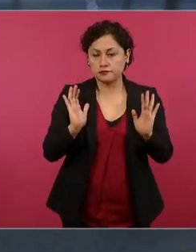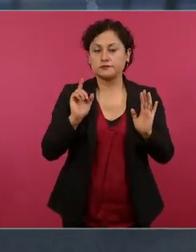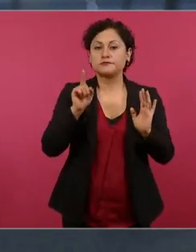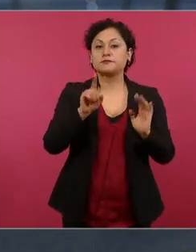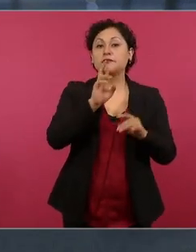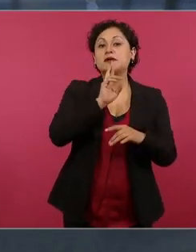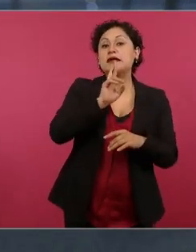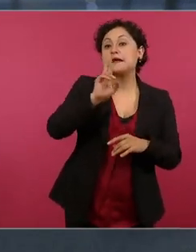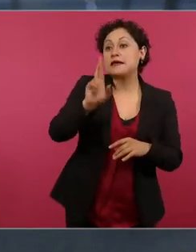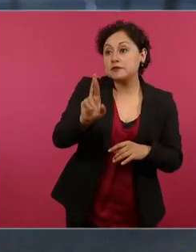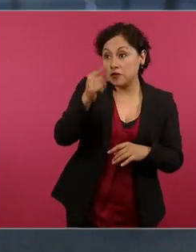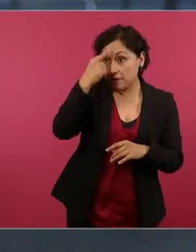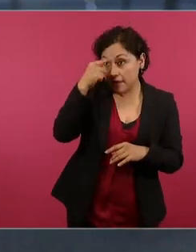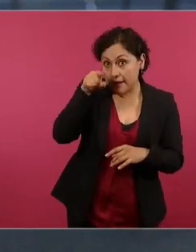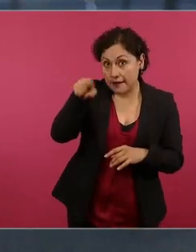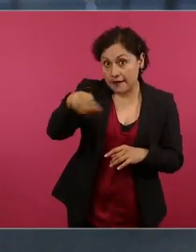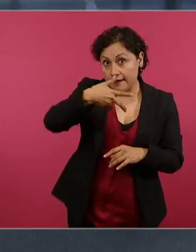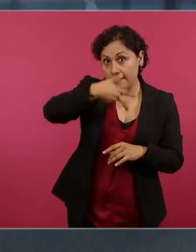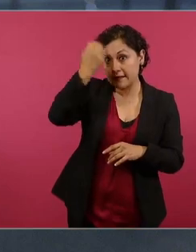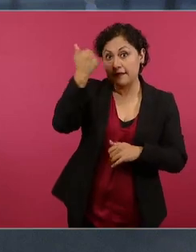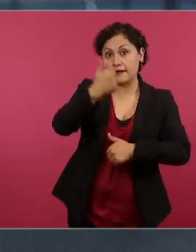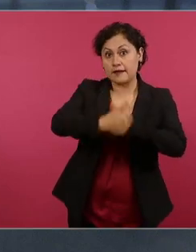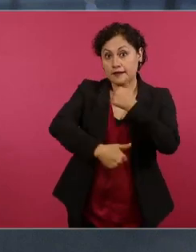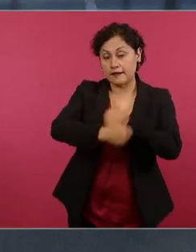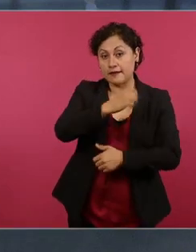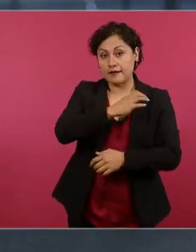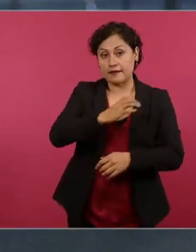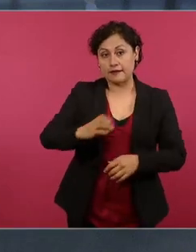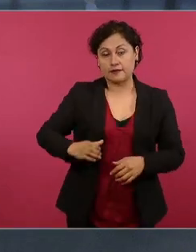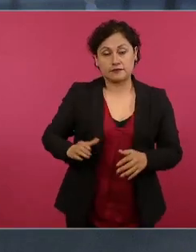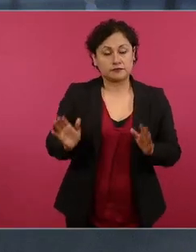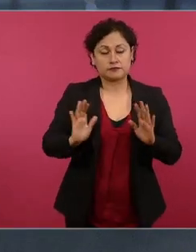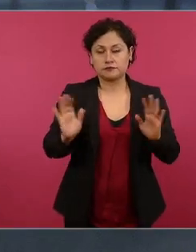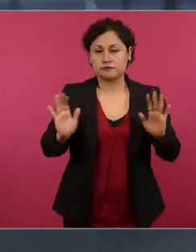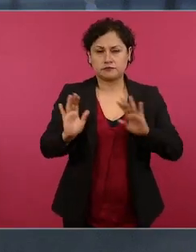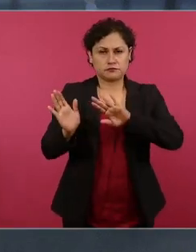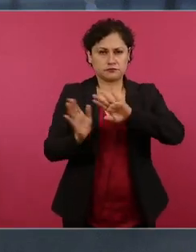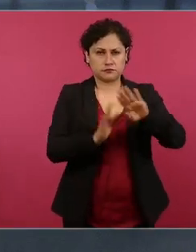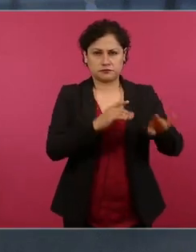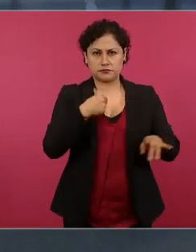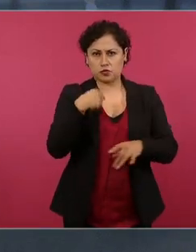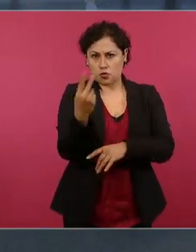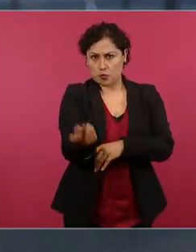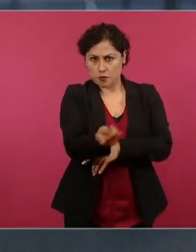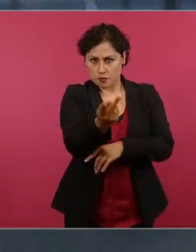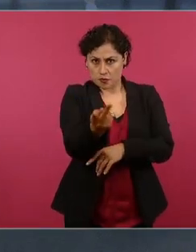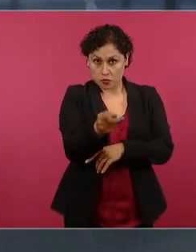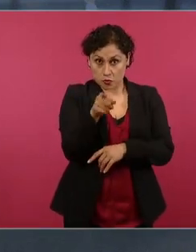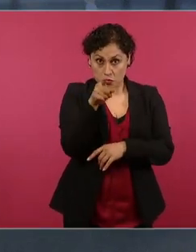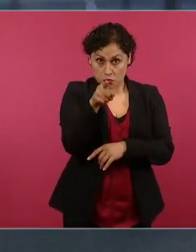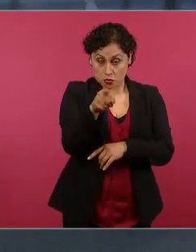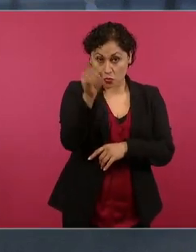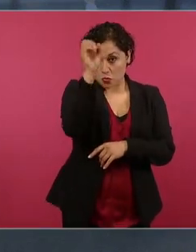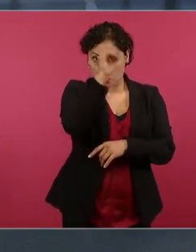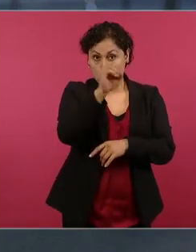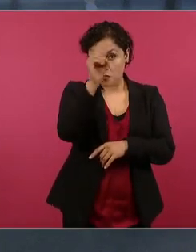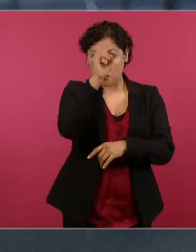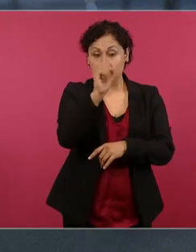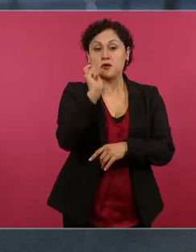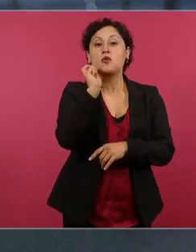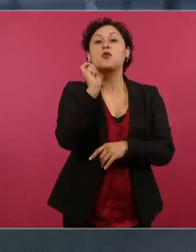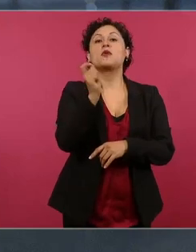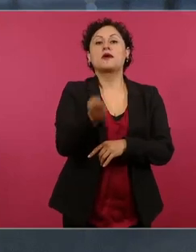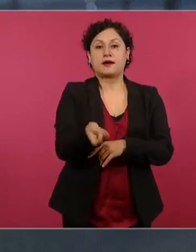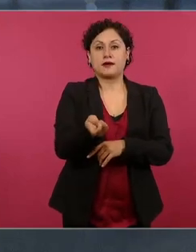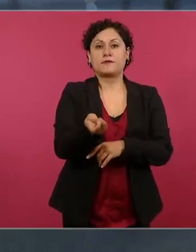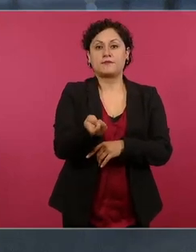sino como una autoevaluación, una autocrítica. ¿Usted cree que sí se ha pegado al principio de imparcialidad que